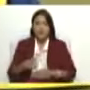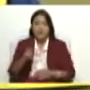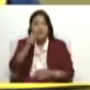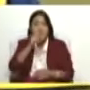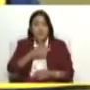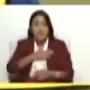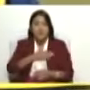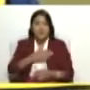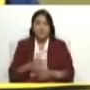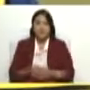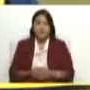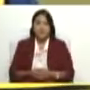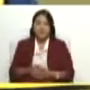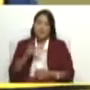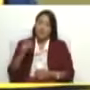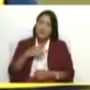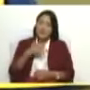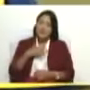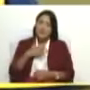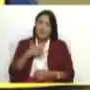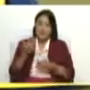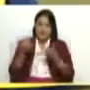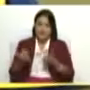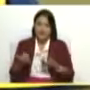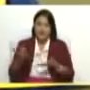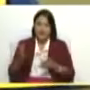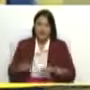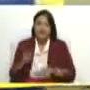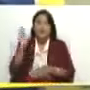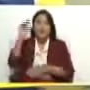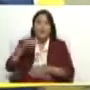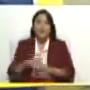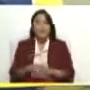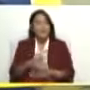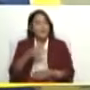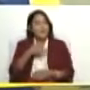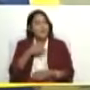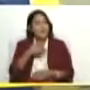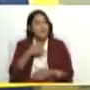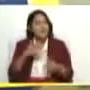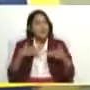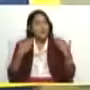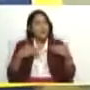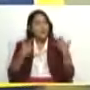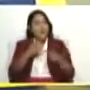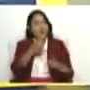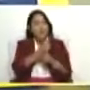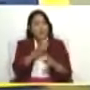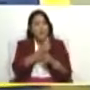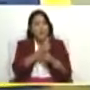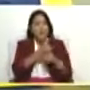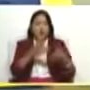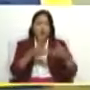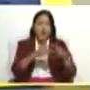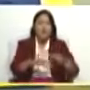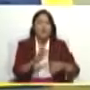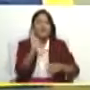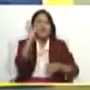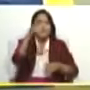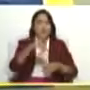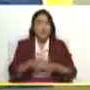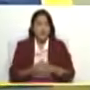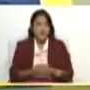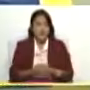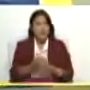coro cómo te sentiste Ahora me sentí contento con el torneo con el grupo con los